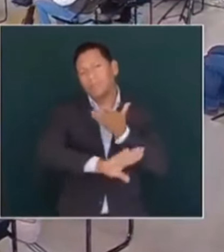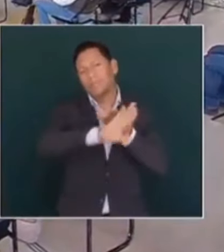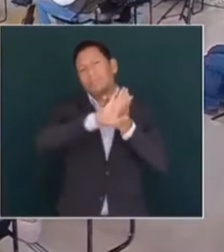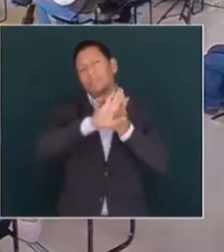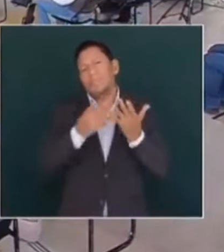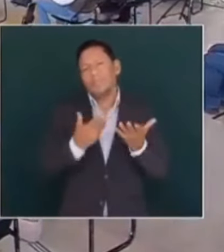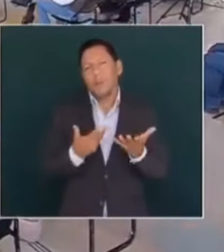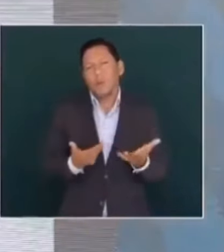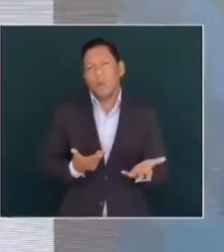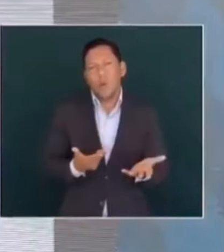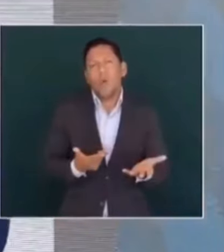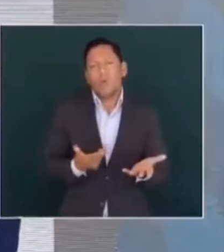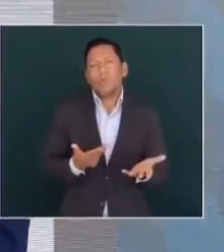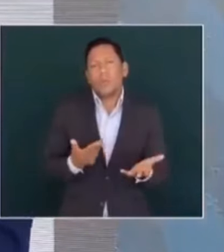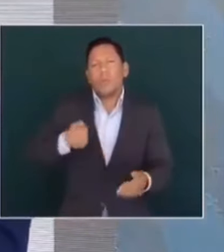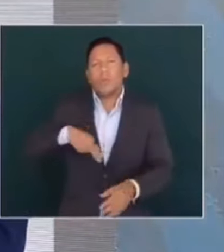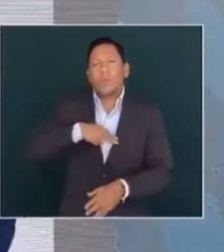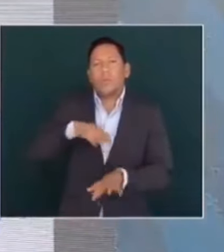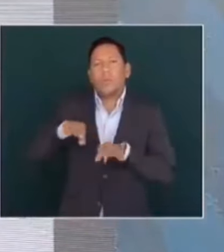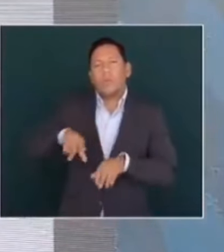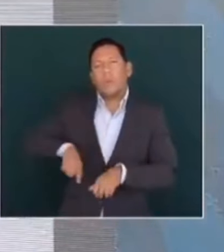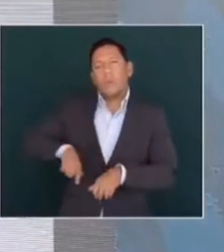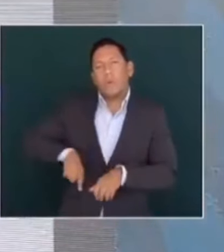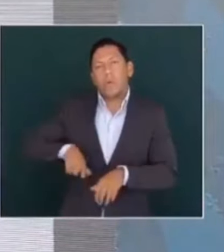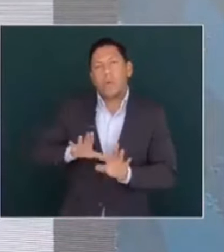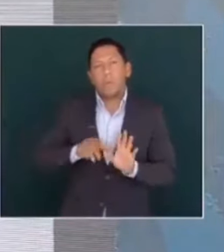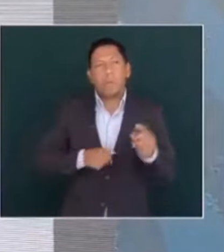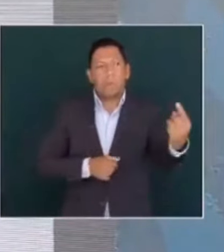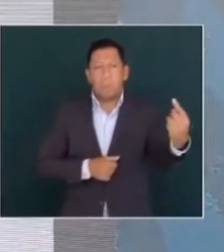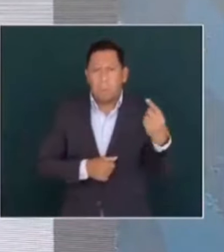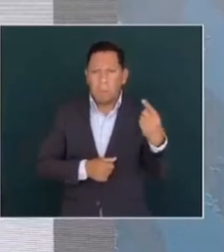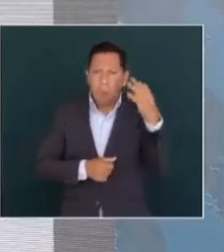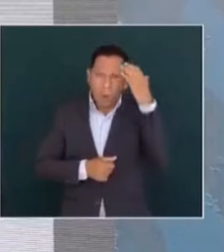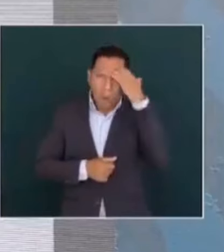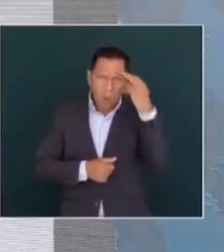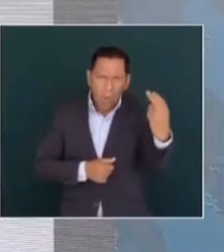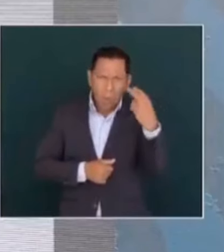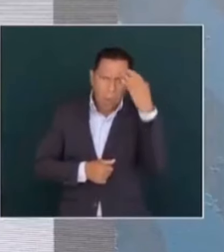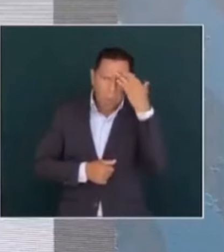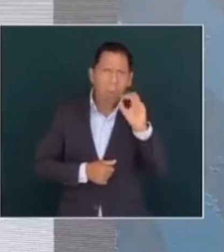de nosotros y ni me conoce.